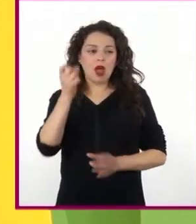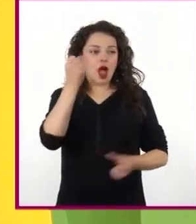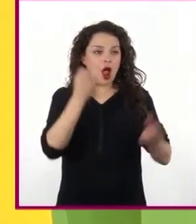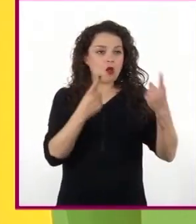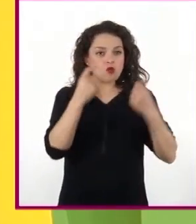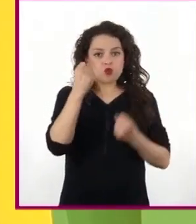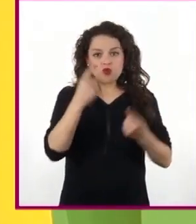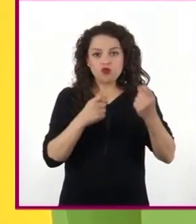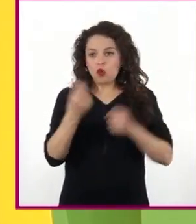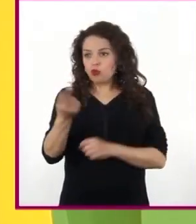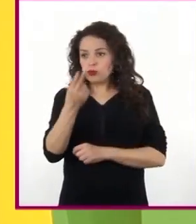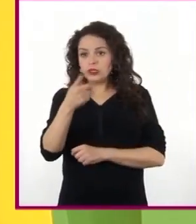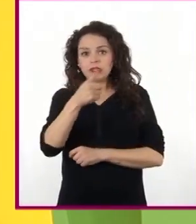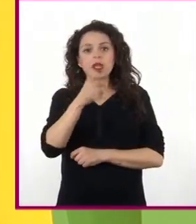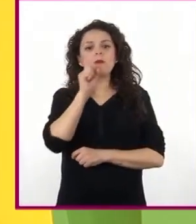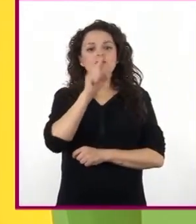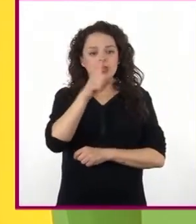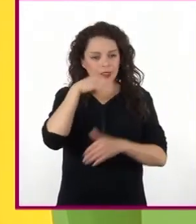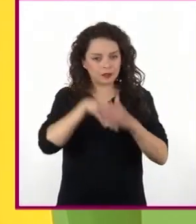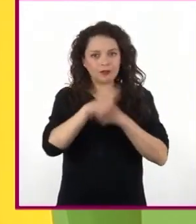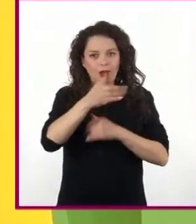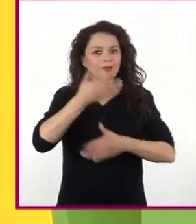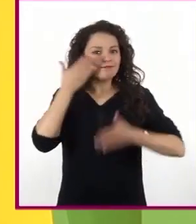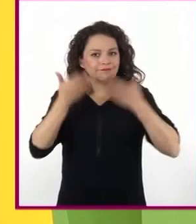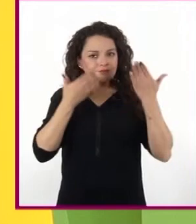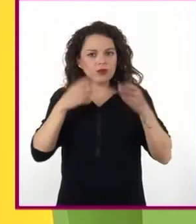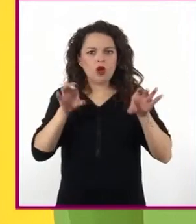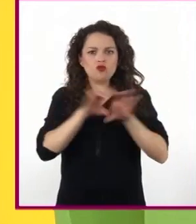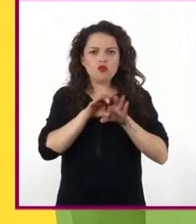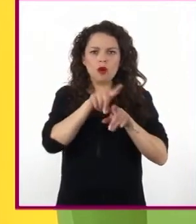estudia. ¿Cómo es el trato hacia ellas y ellos?